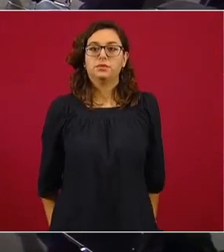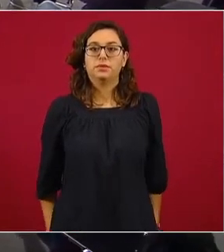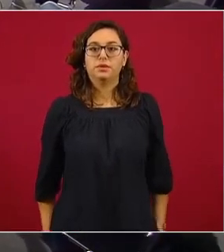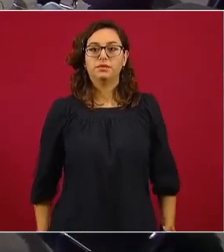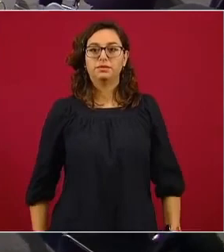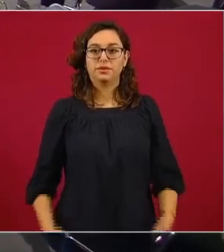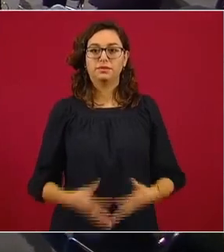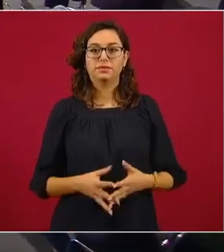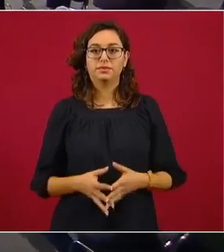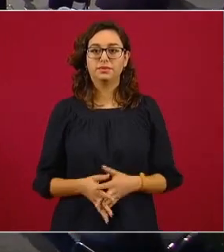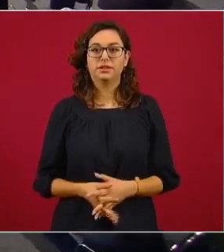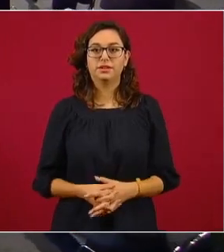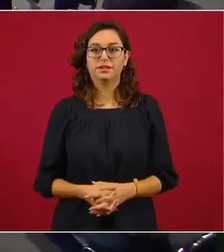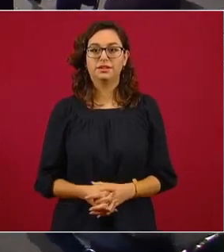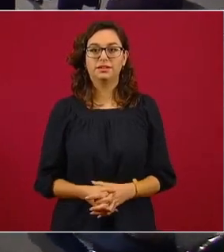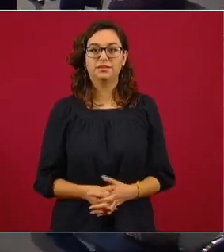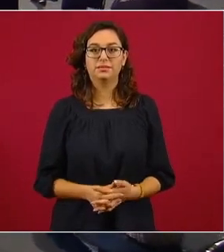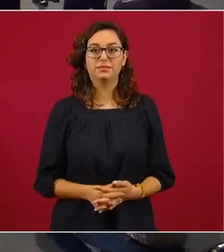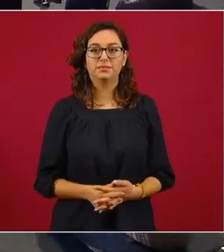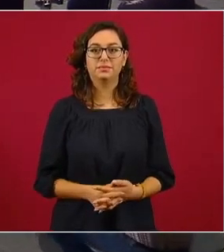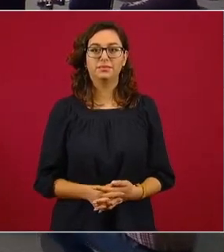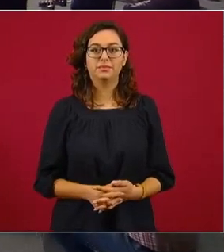A ver, ahí.